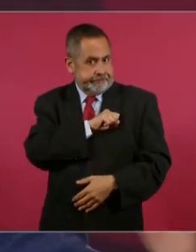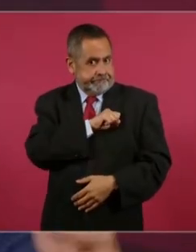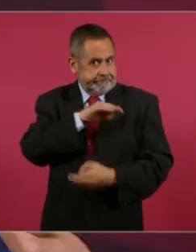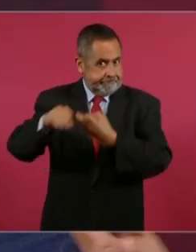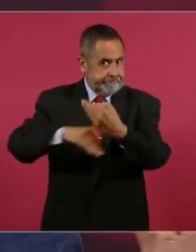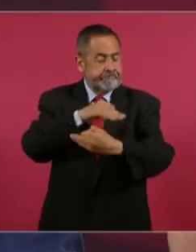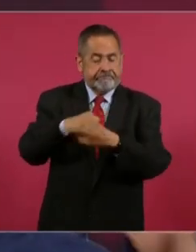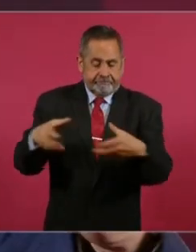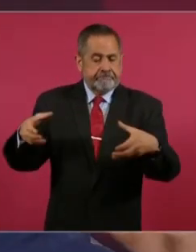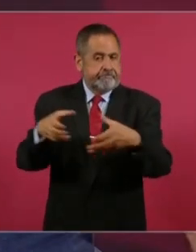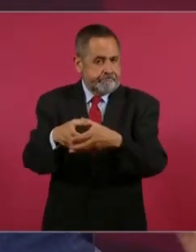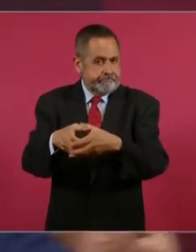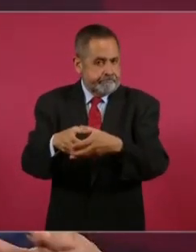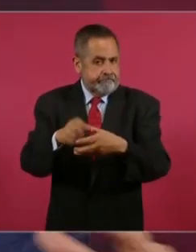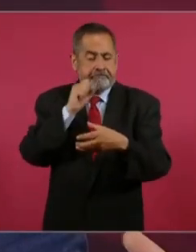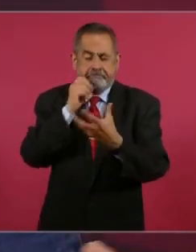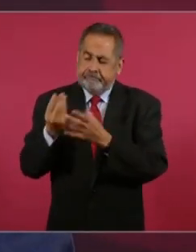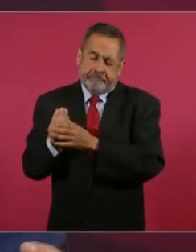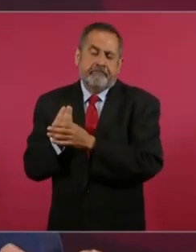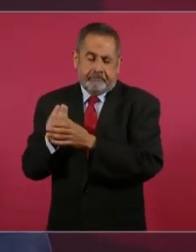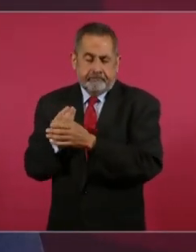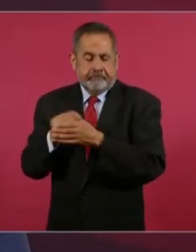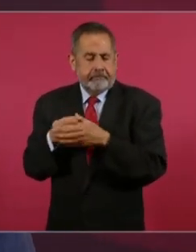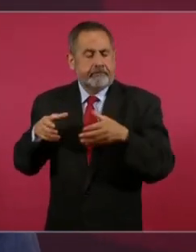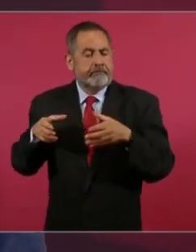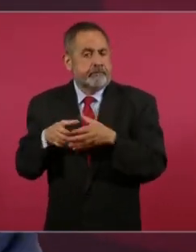todos. También reunión cerrada.